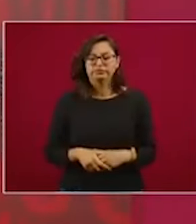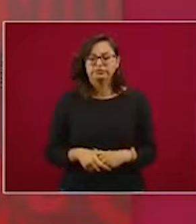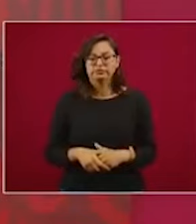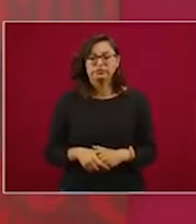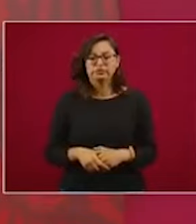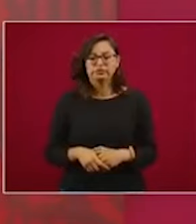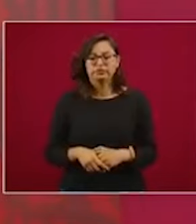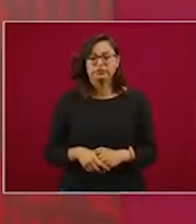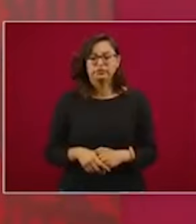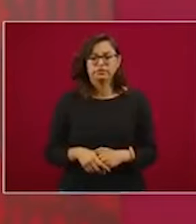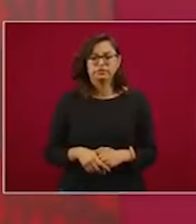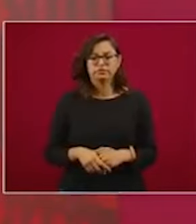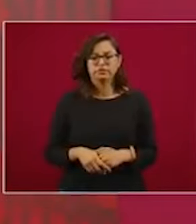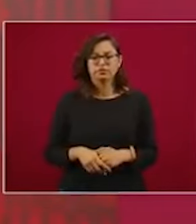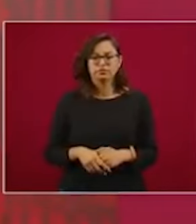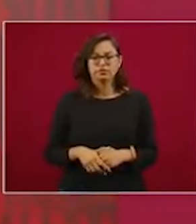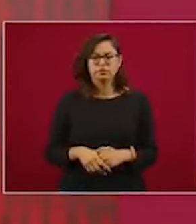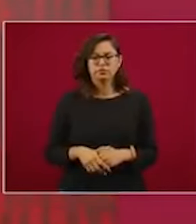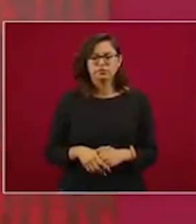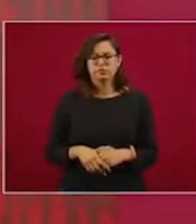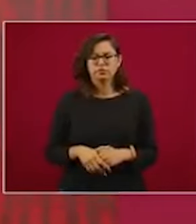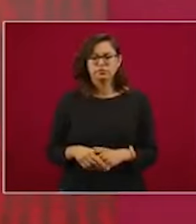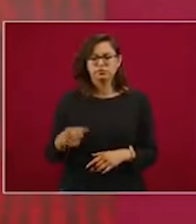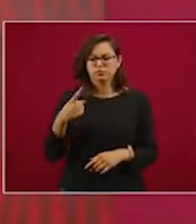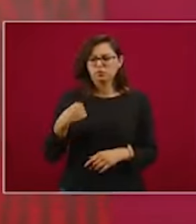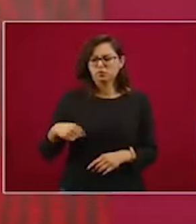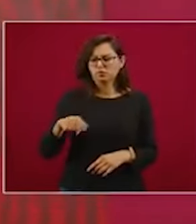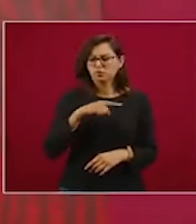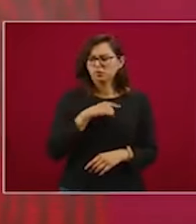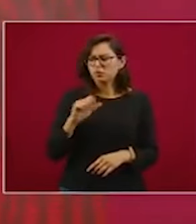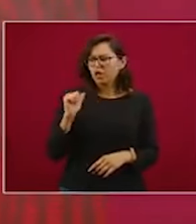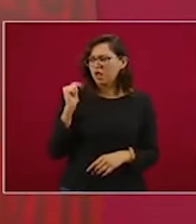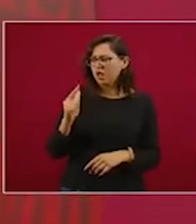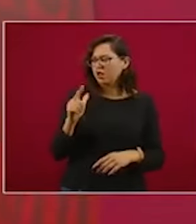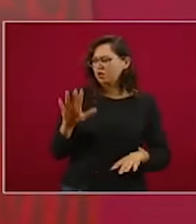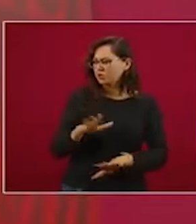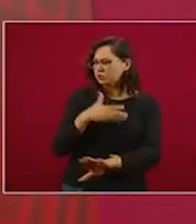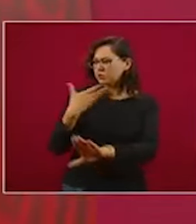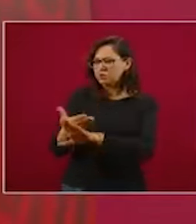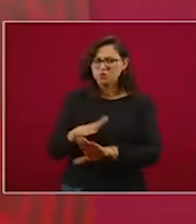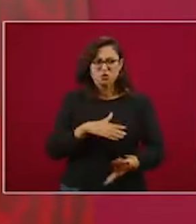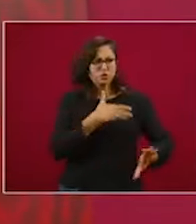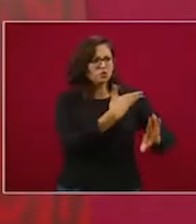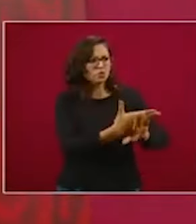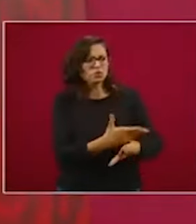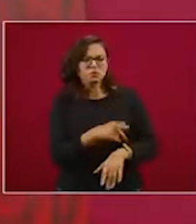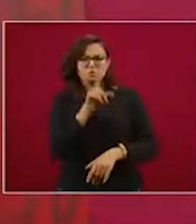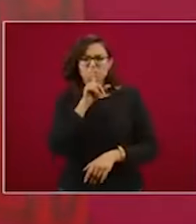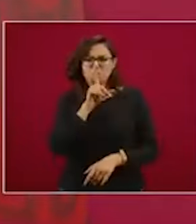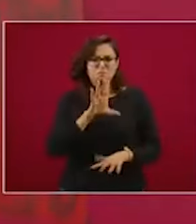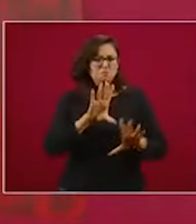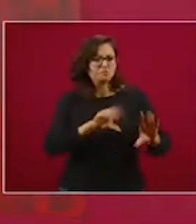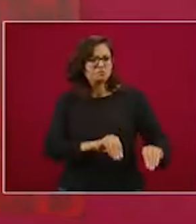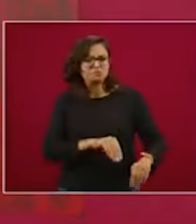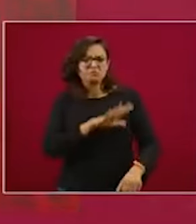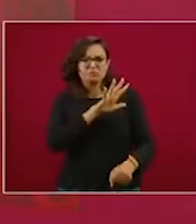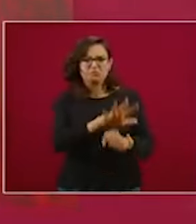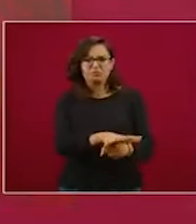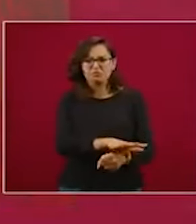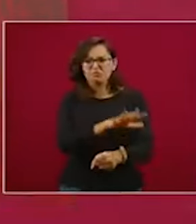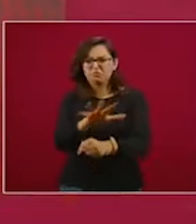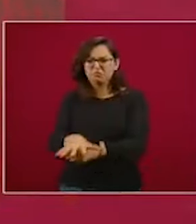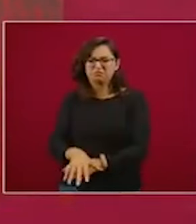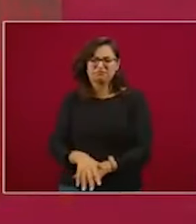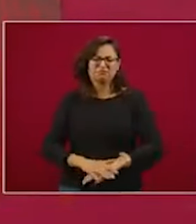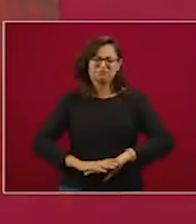vamos a reprimir a nadie, no va a haber censura, nunca.